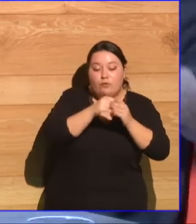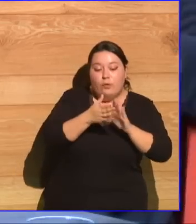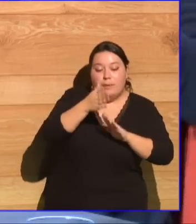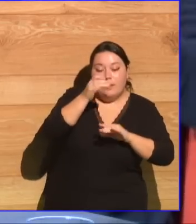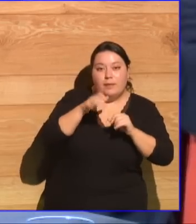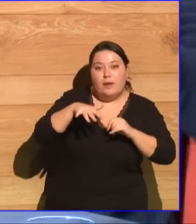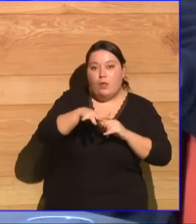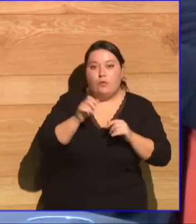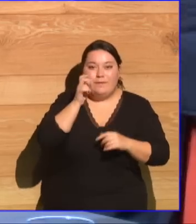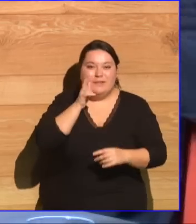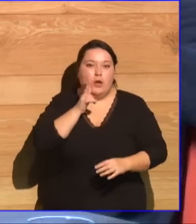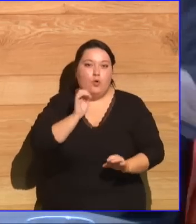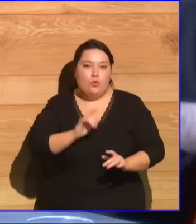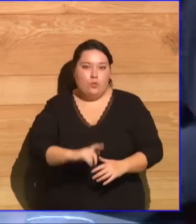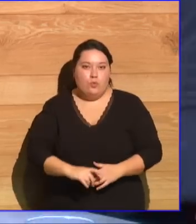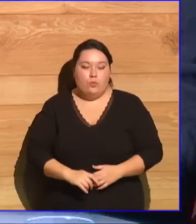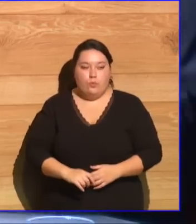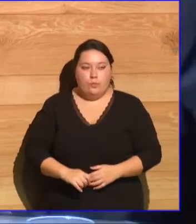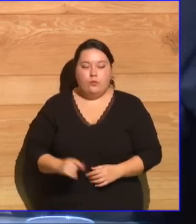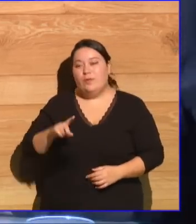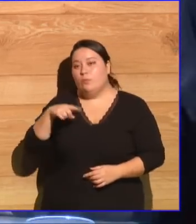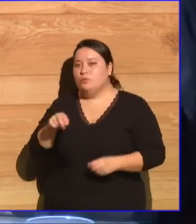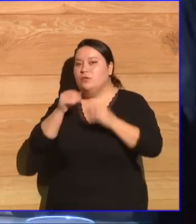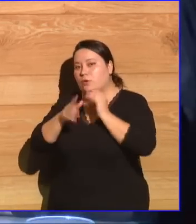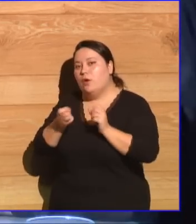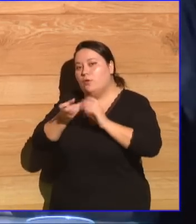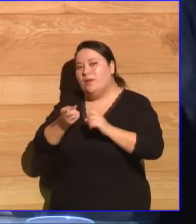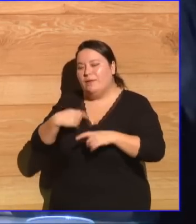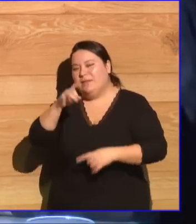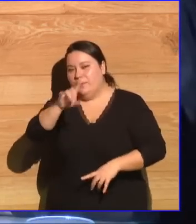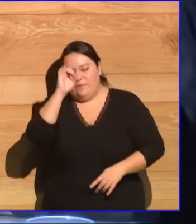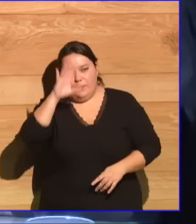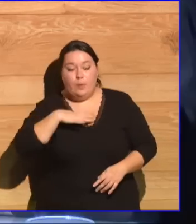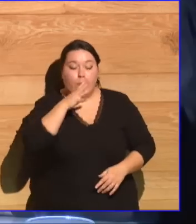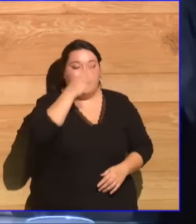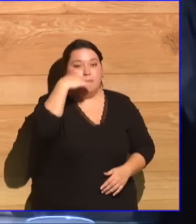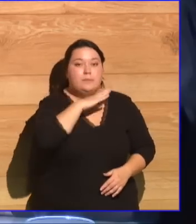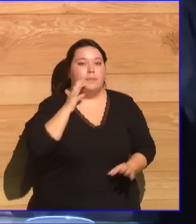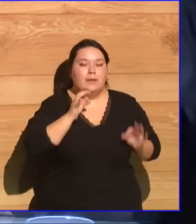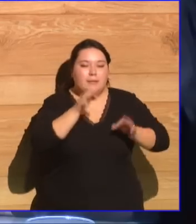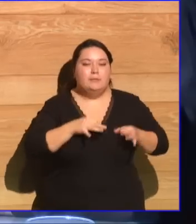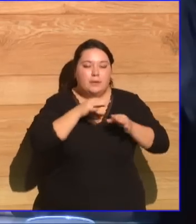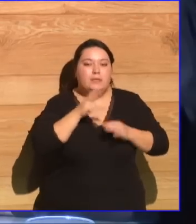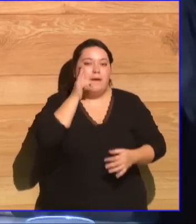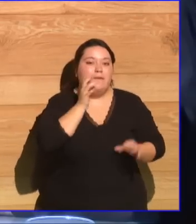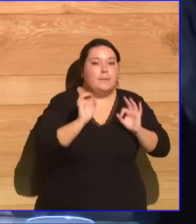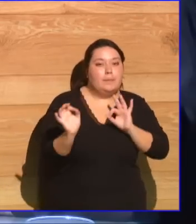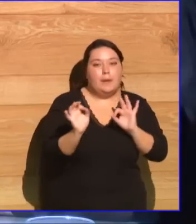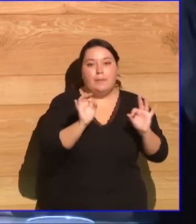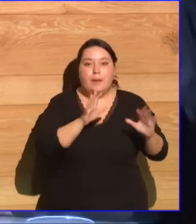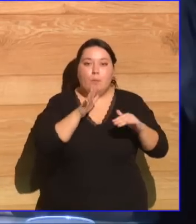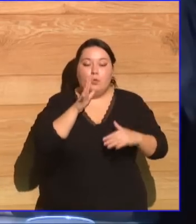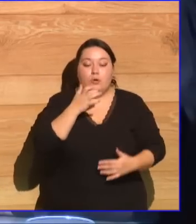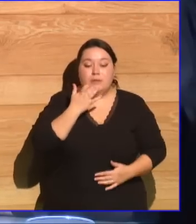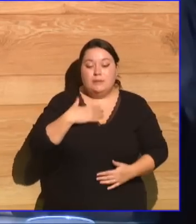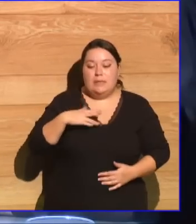sala de estar. Luego voy a contar yo mi historia que vais a flipar. Venga. Vale. Y entonces, porque mis padres siempre tenían una habitación preparada por si el